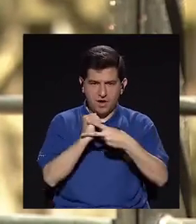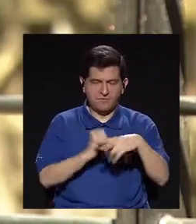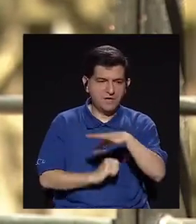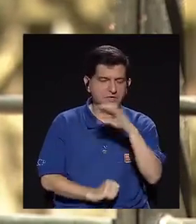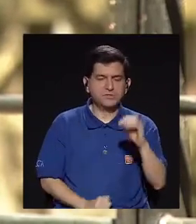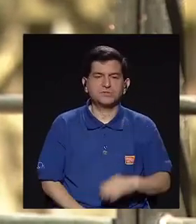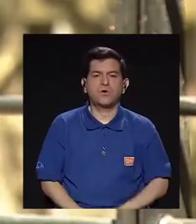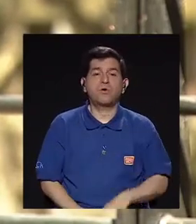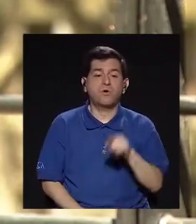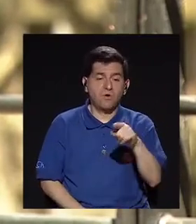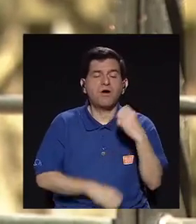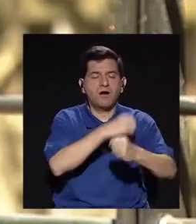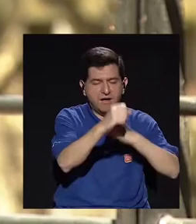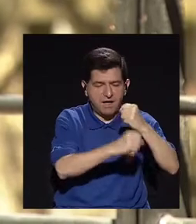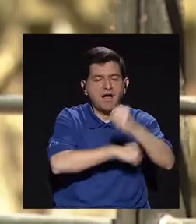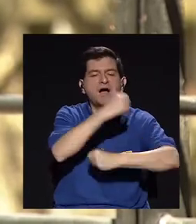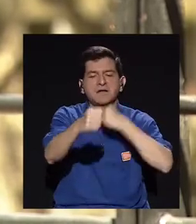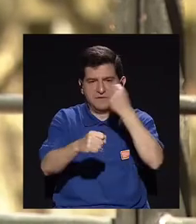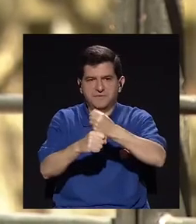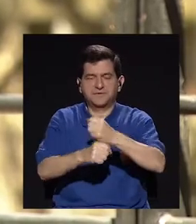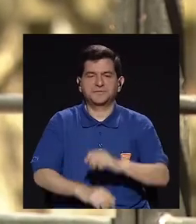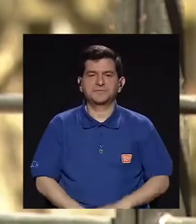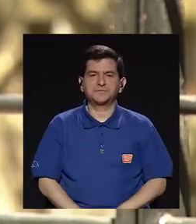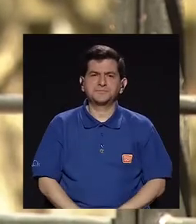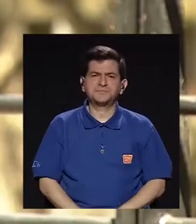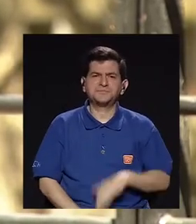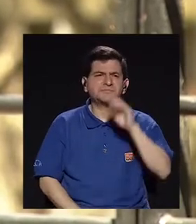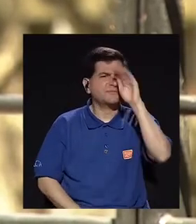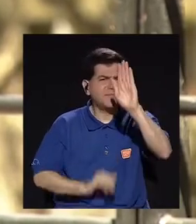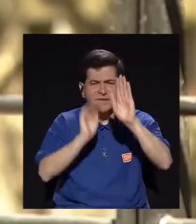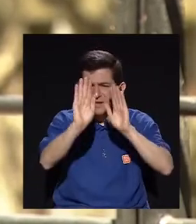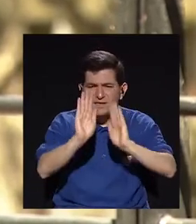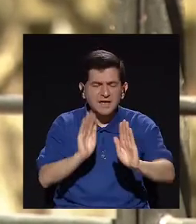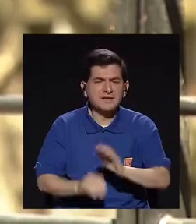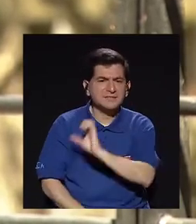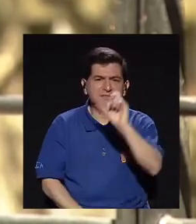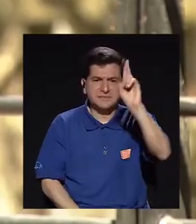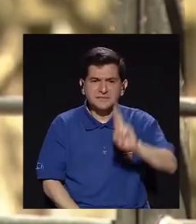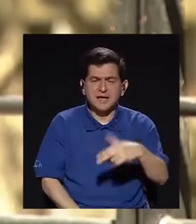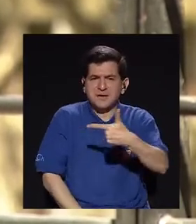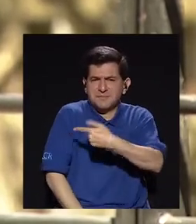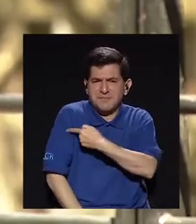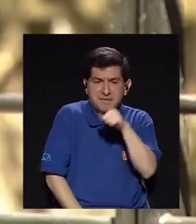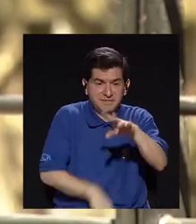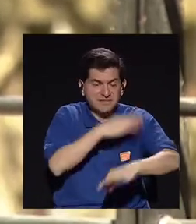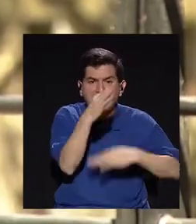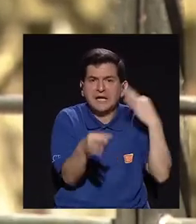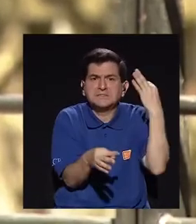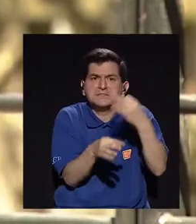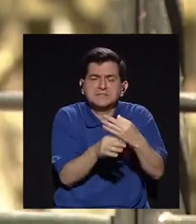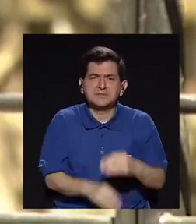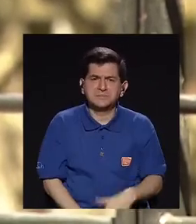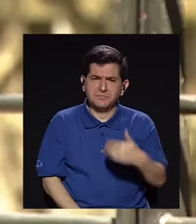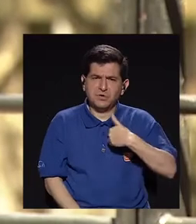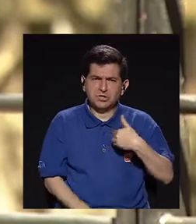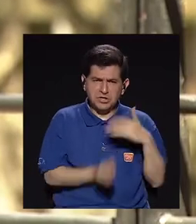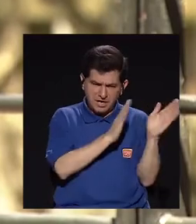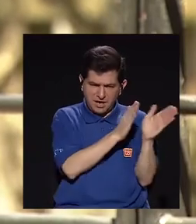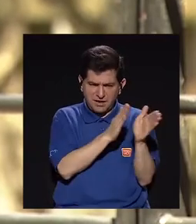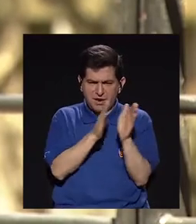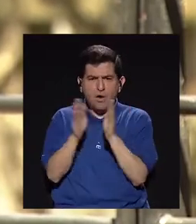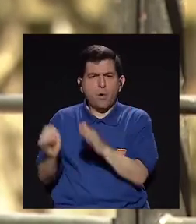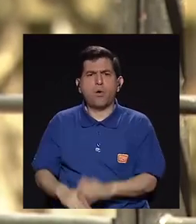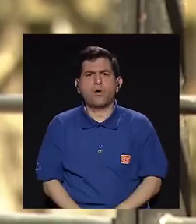únicas y las que son estacionales. Uh-huh. Doctor, ¿por qué el esquema de Costa Rica, el esquema de vacunación es así? ¿Tiene un